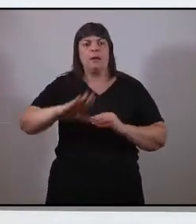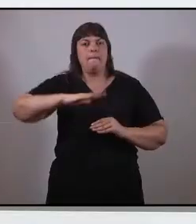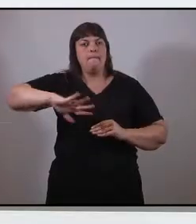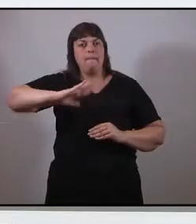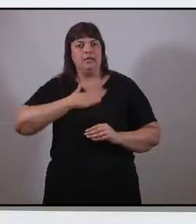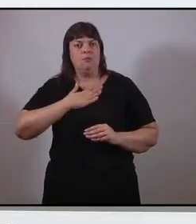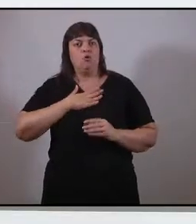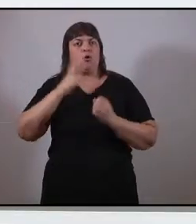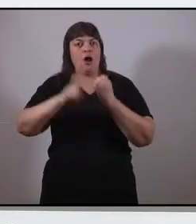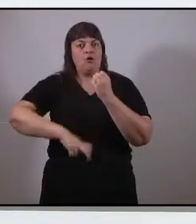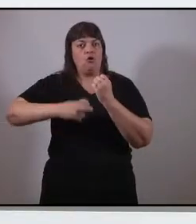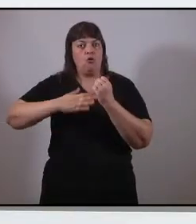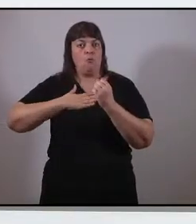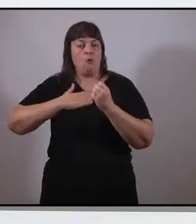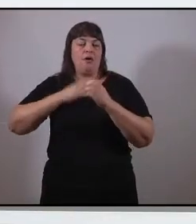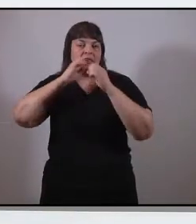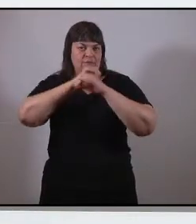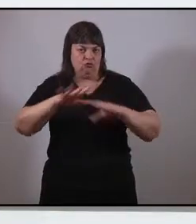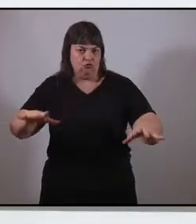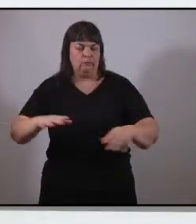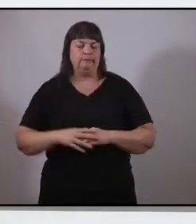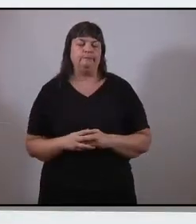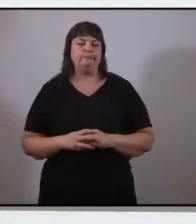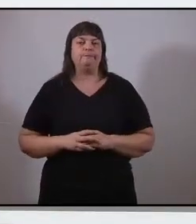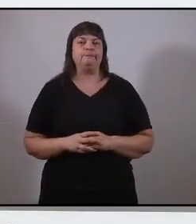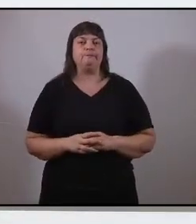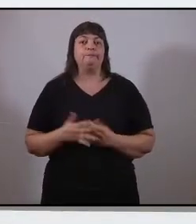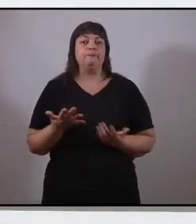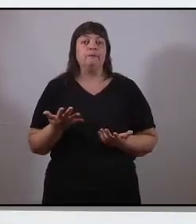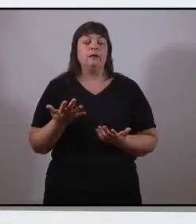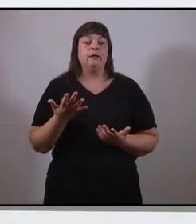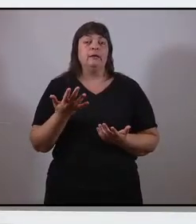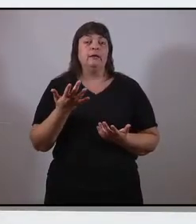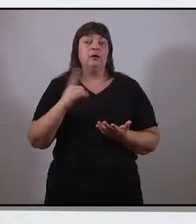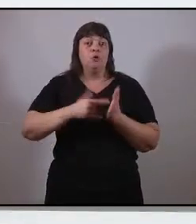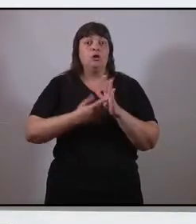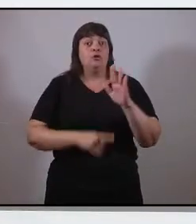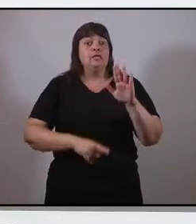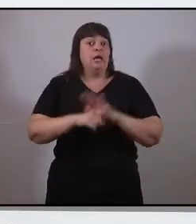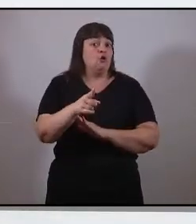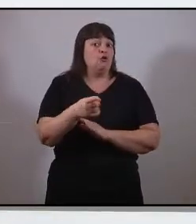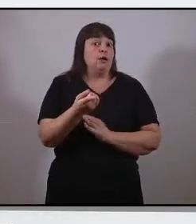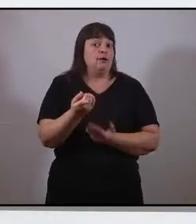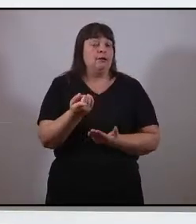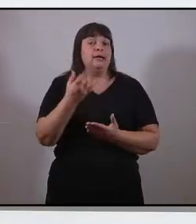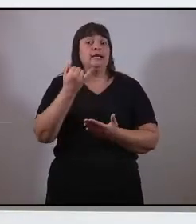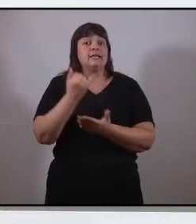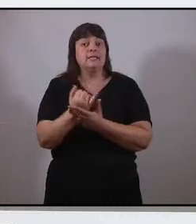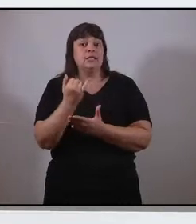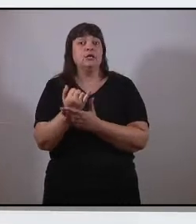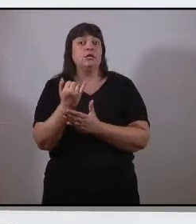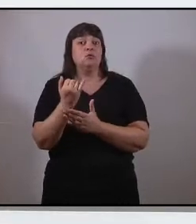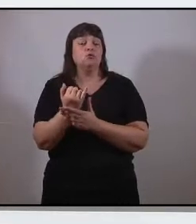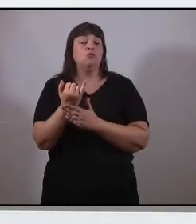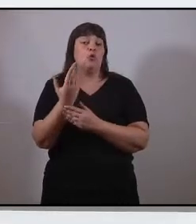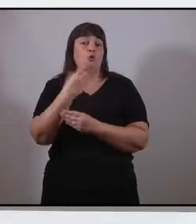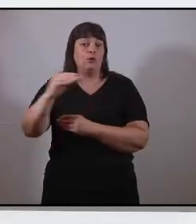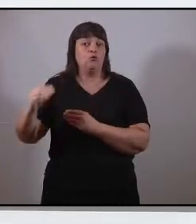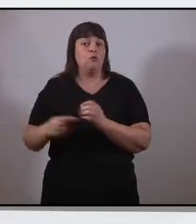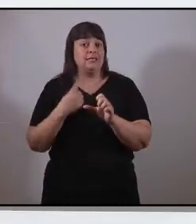patrimonio arqueológico de la ciudad de Mérida. Para desarrollar este proyecto, el Instituto de la Juventud de